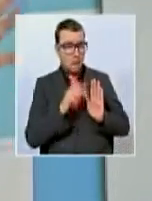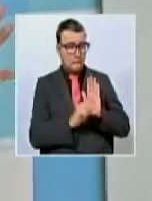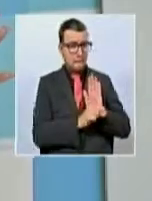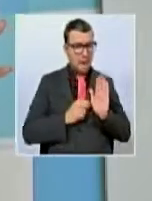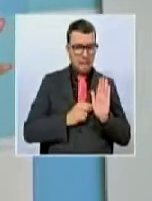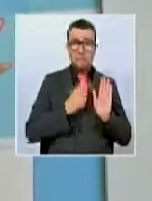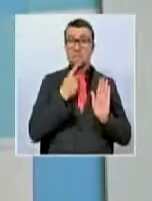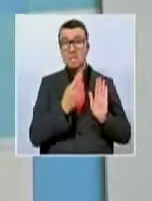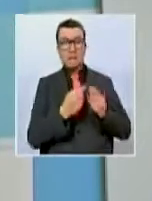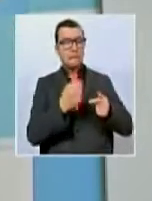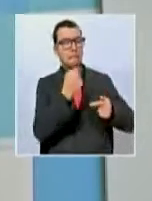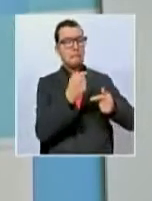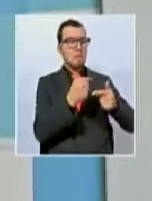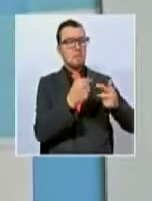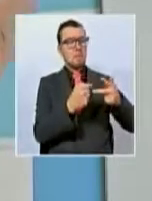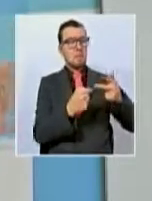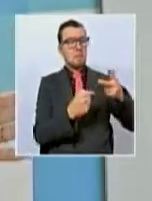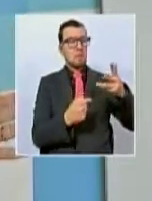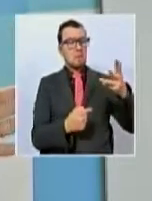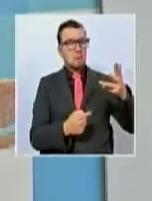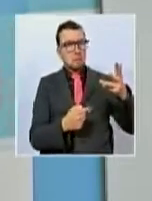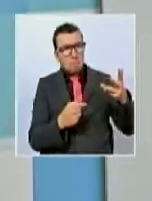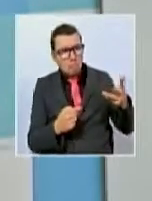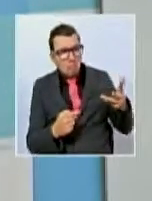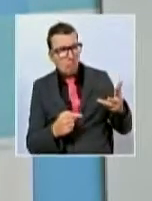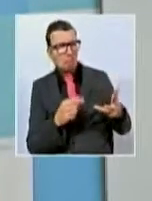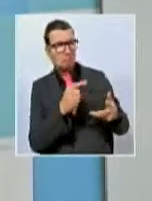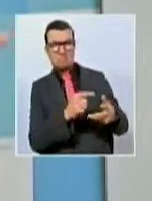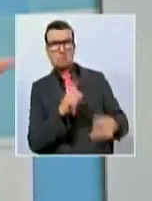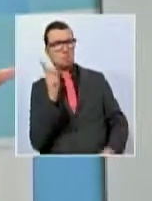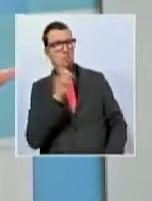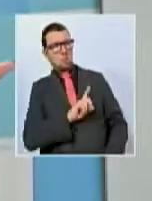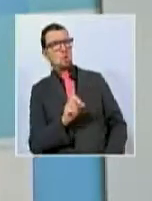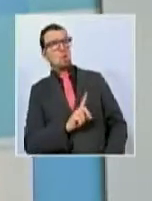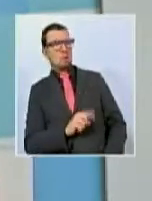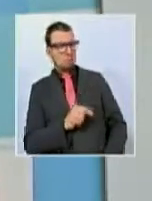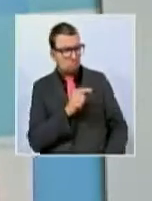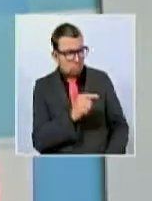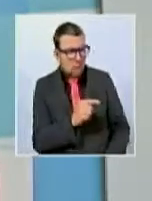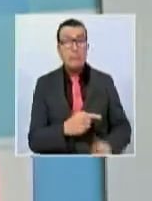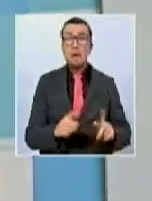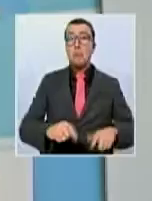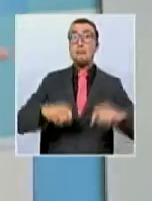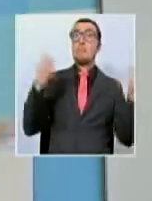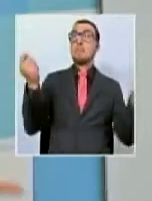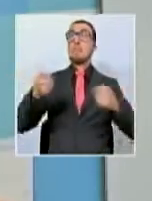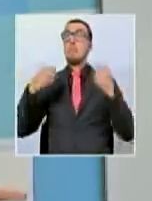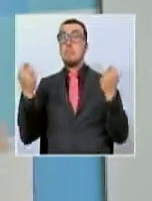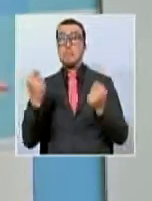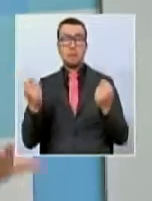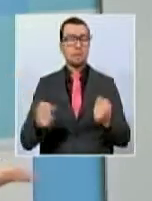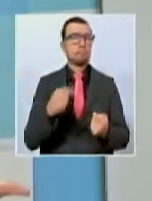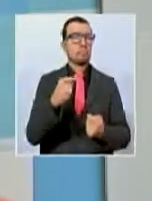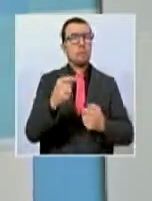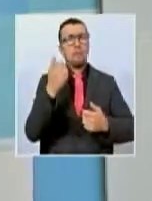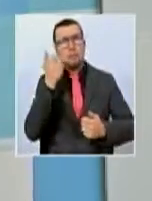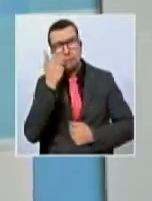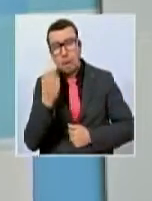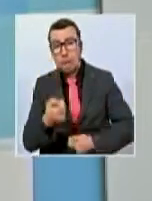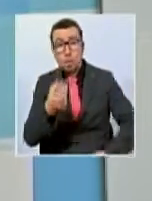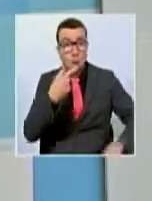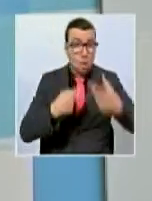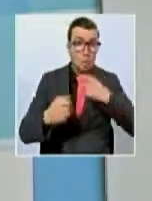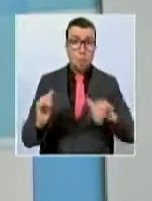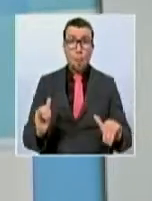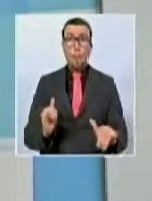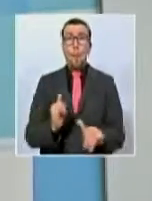una tabla nutricional en la etiqueta con los ingredientes que no son y se los venden al consumidor y estamos teniendo reacciones en la salud pública muy complicadas en este